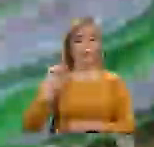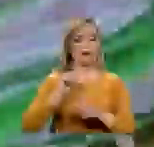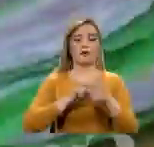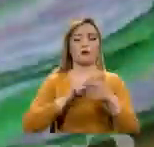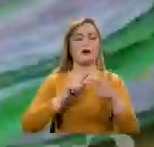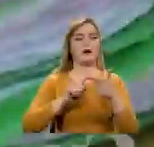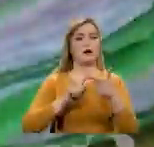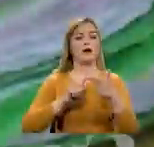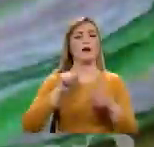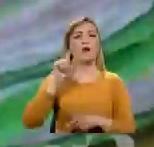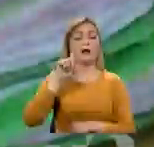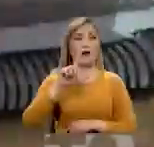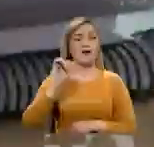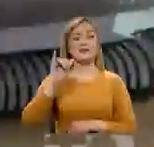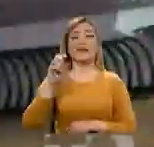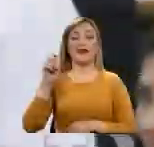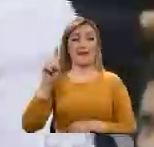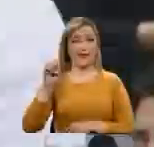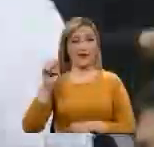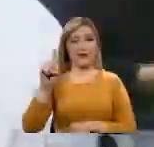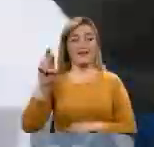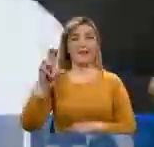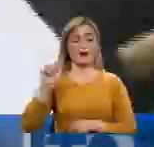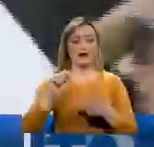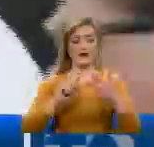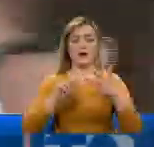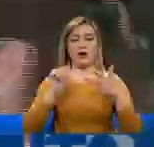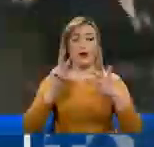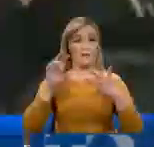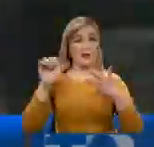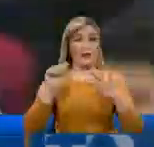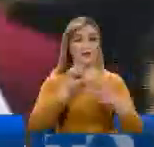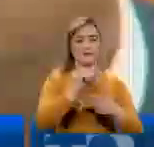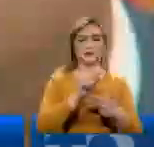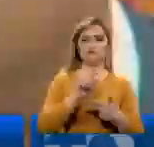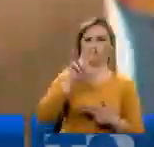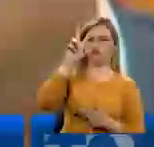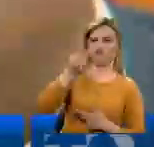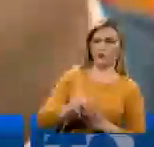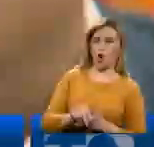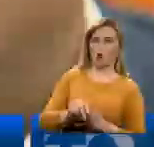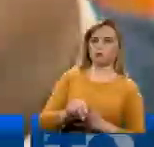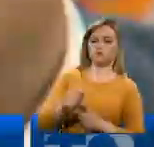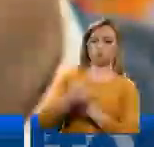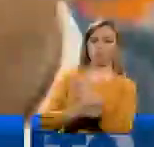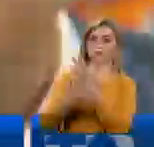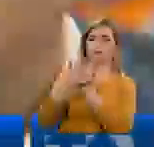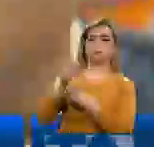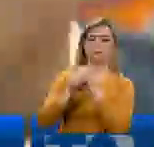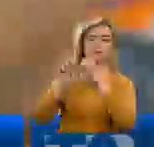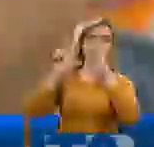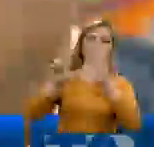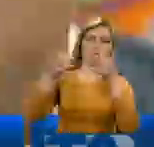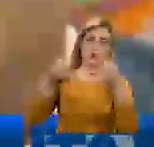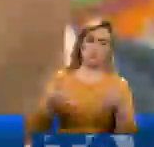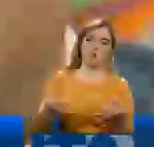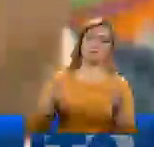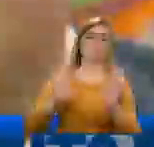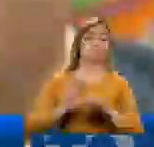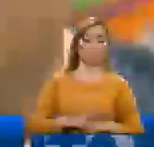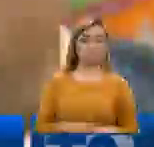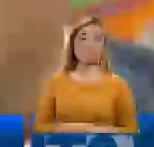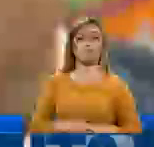aceptar o negar el recurso de casación. Si se niega, significa que la sentencia podría ser ejecutoriada, confirmando la condena